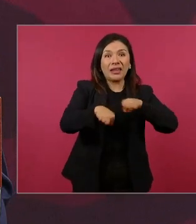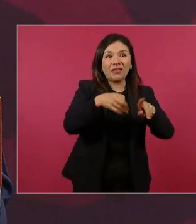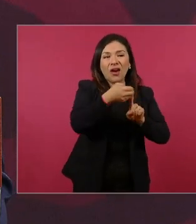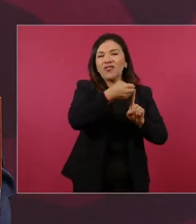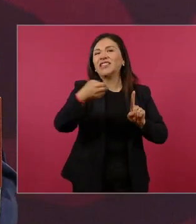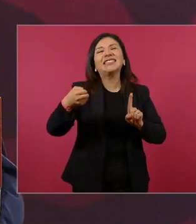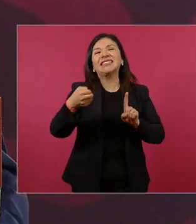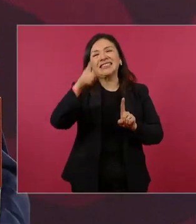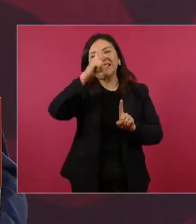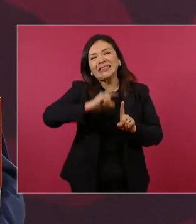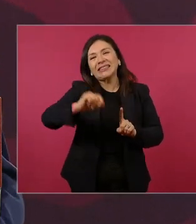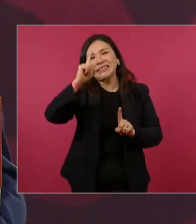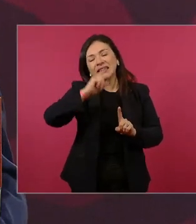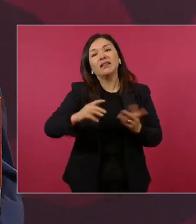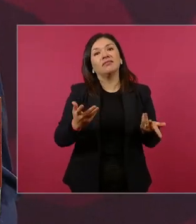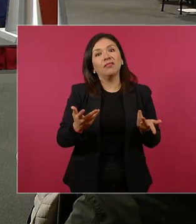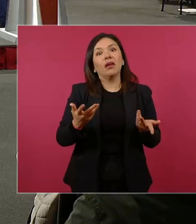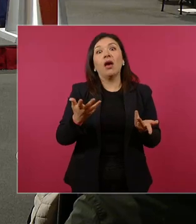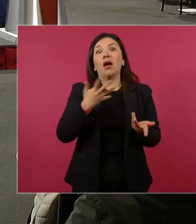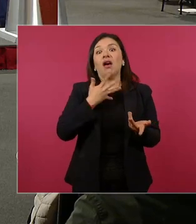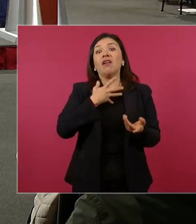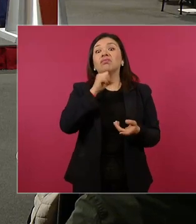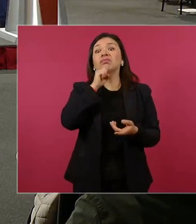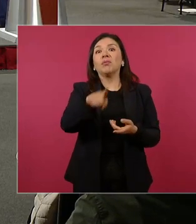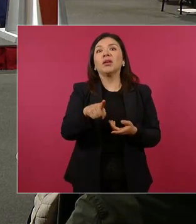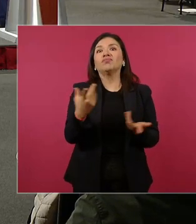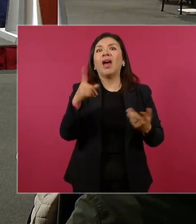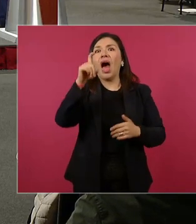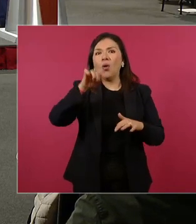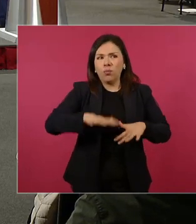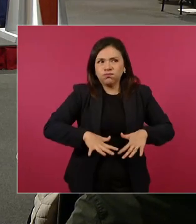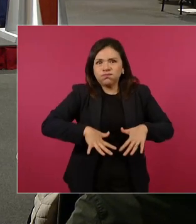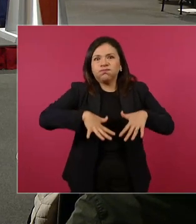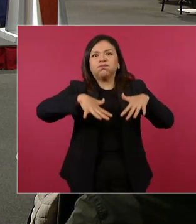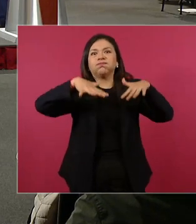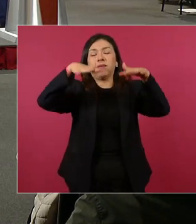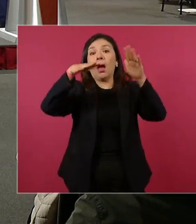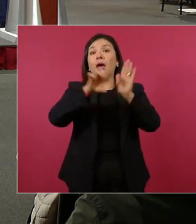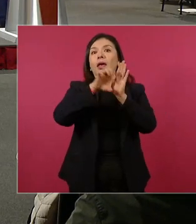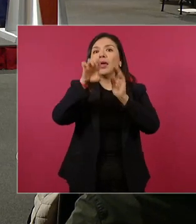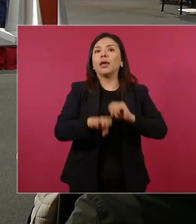el trabajo, y han habido hasta inundaciones en el caso